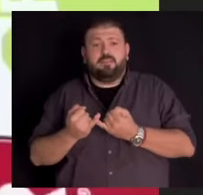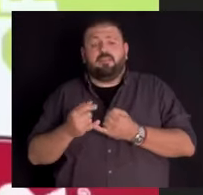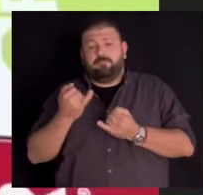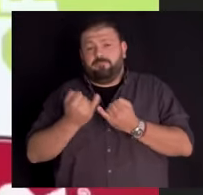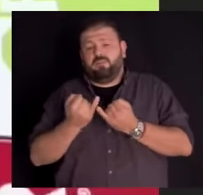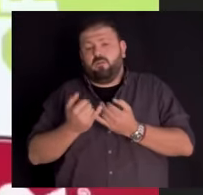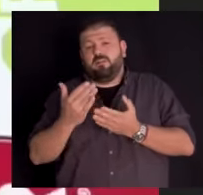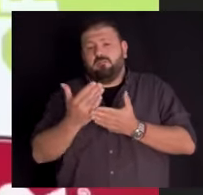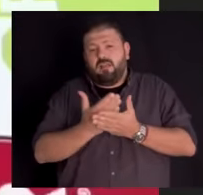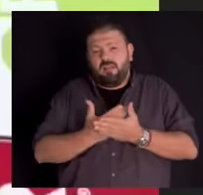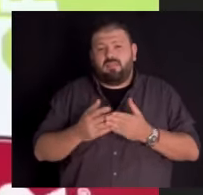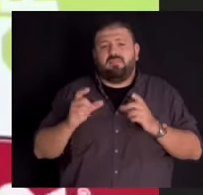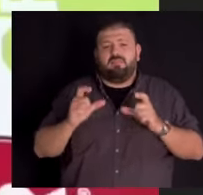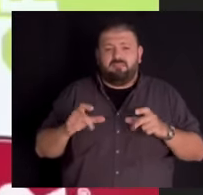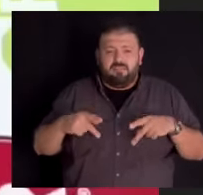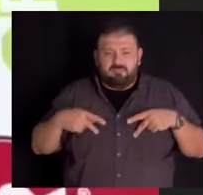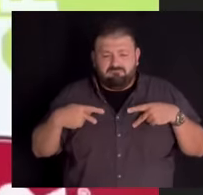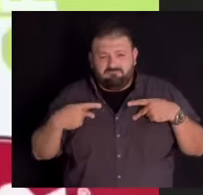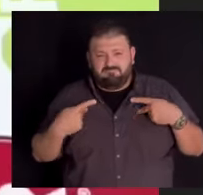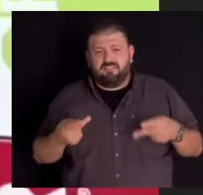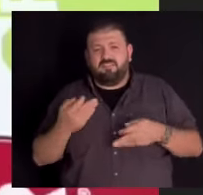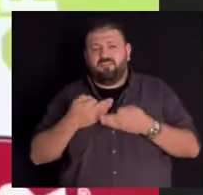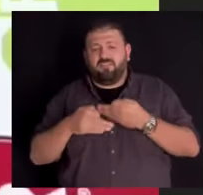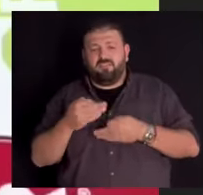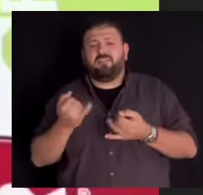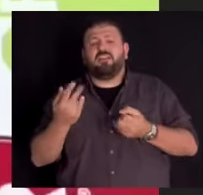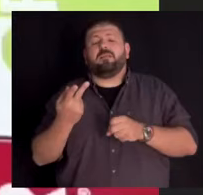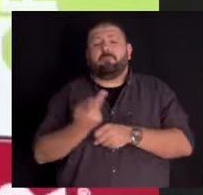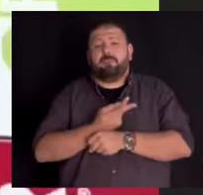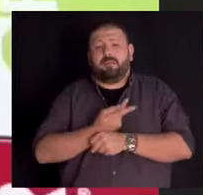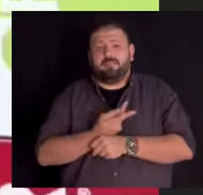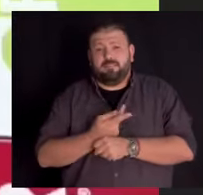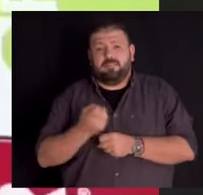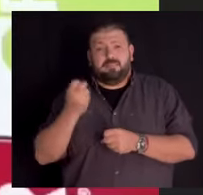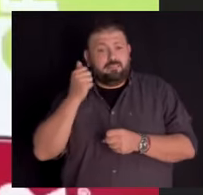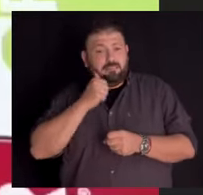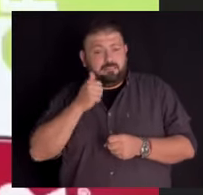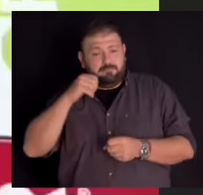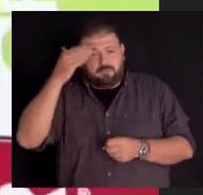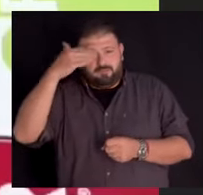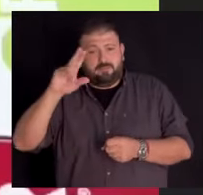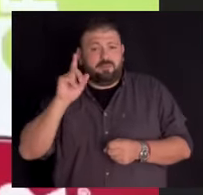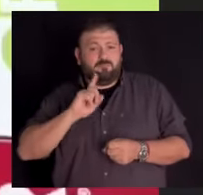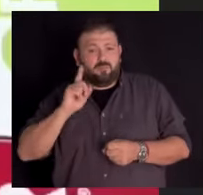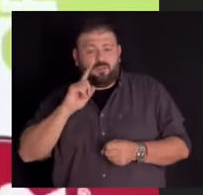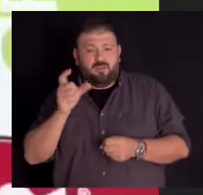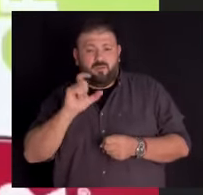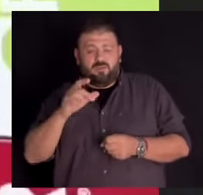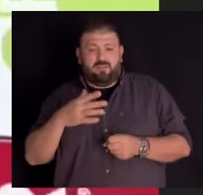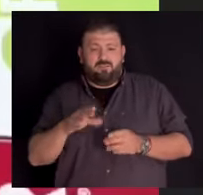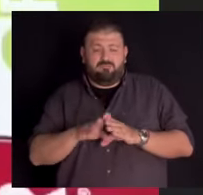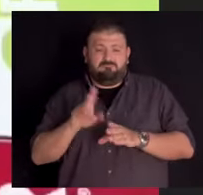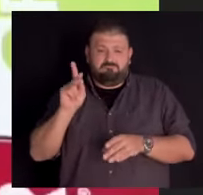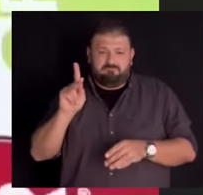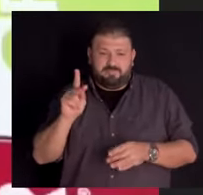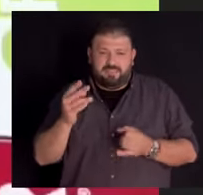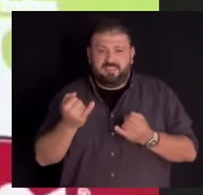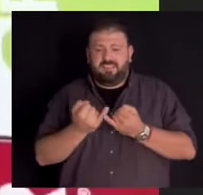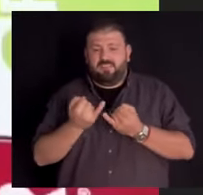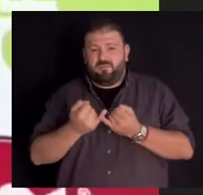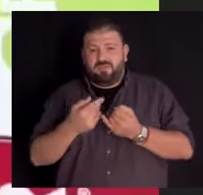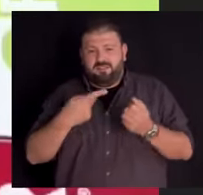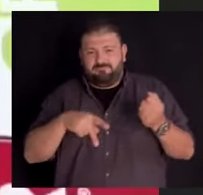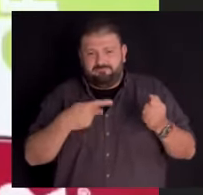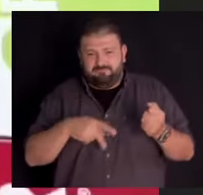hormonal. Al bajar las hormonas, lo primero que va a ocurrir, y eso lo saben las mujeres que les ha dado menopausia, van a empezar